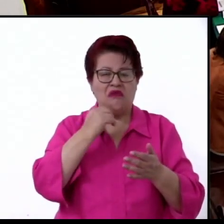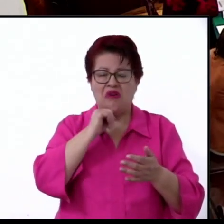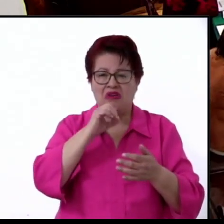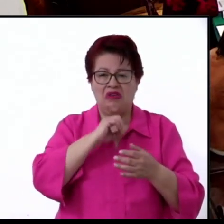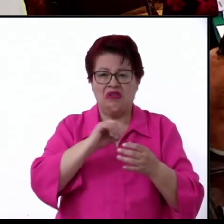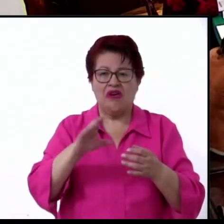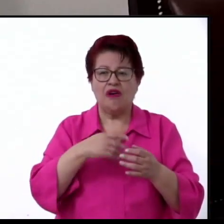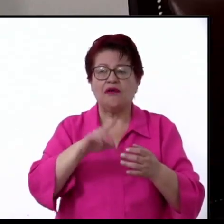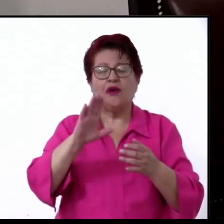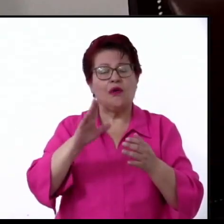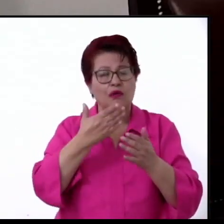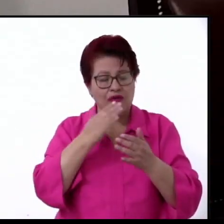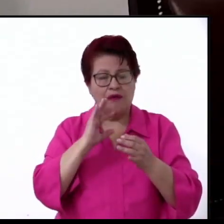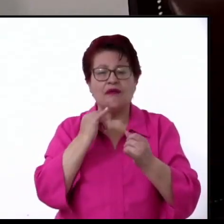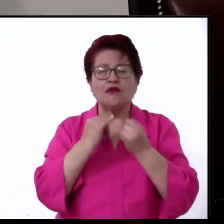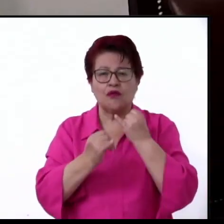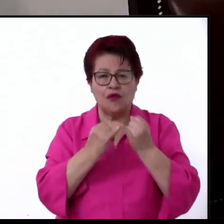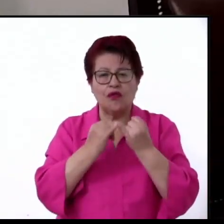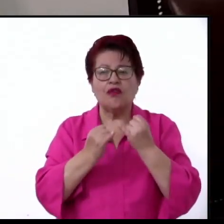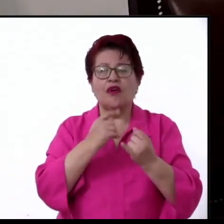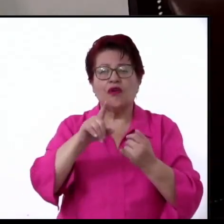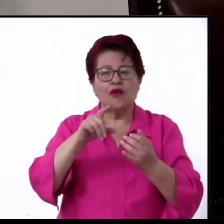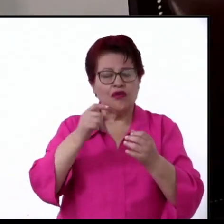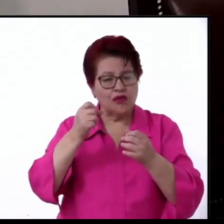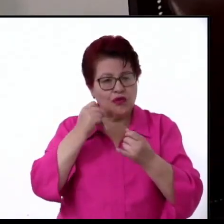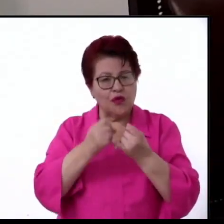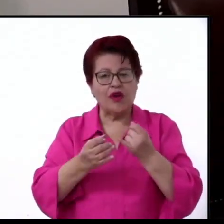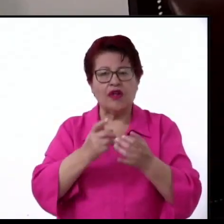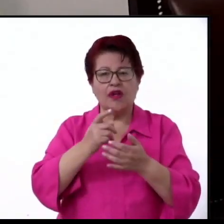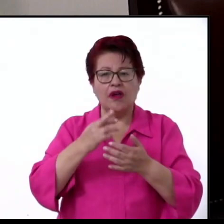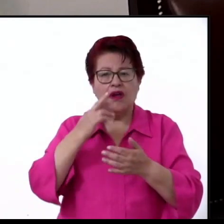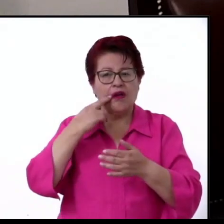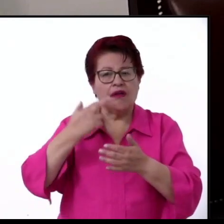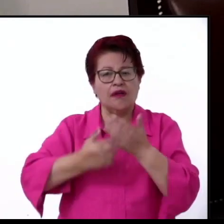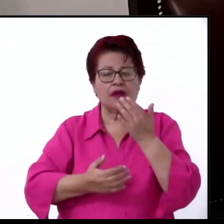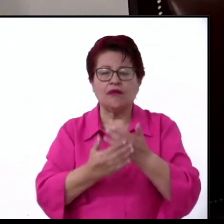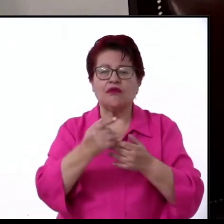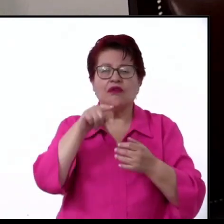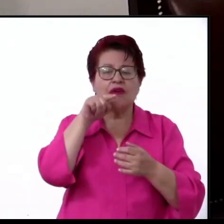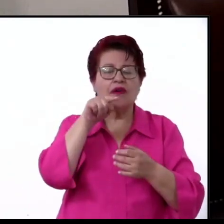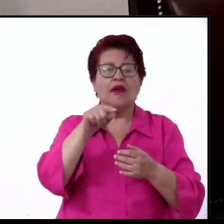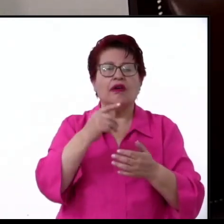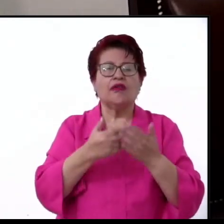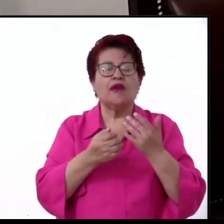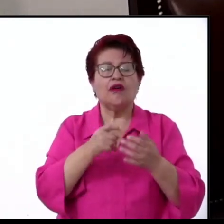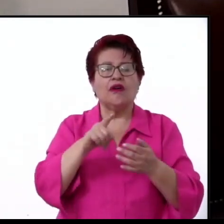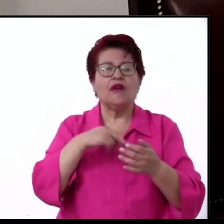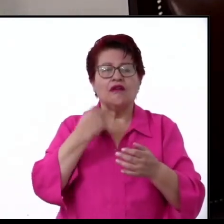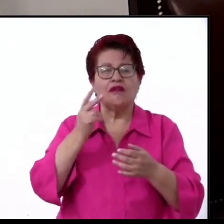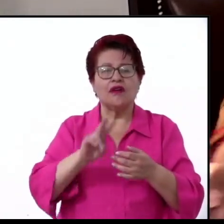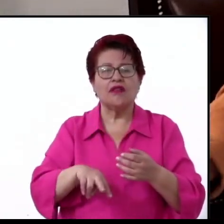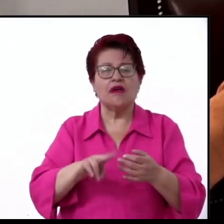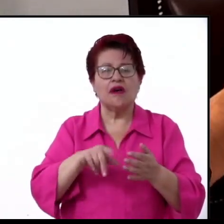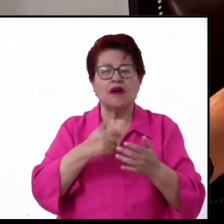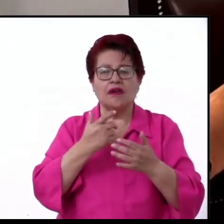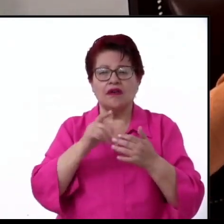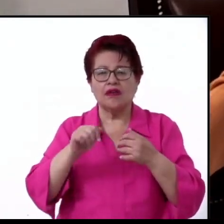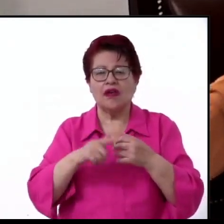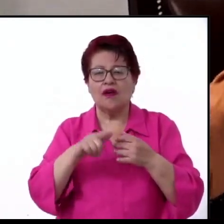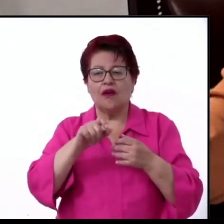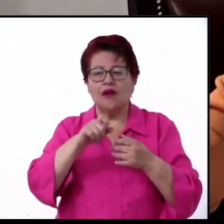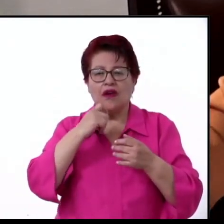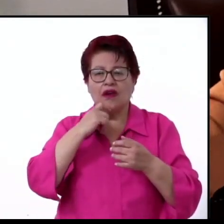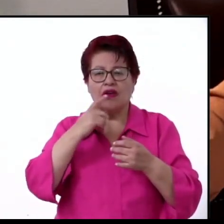ha sorteado con mucha suerte y con mucha responsabilidad esto y yo la verdad es que es algo que le